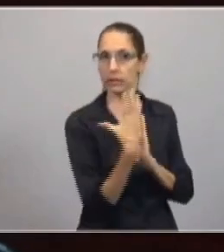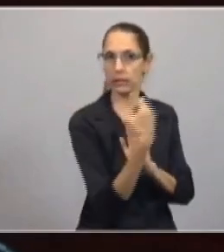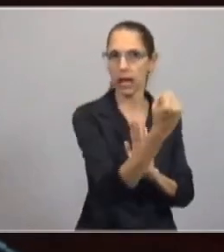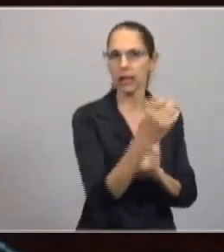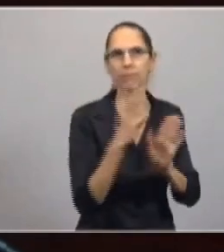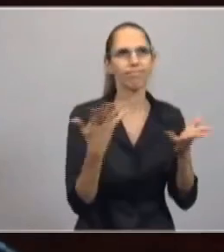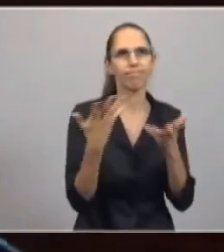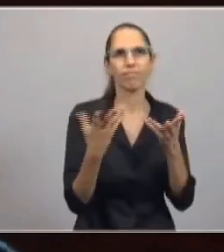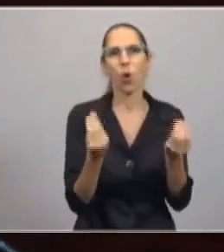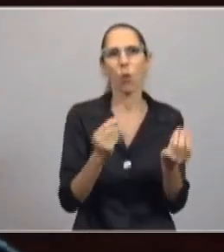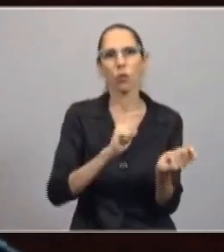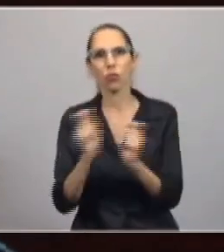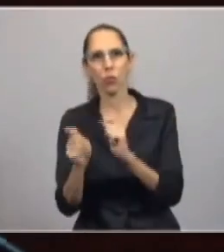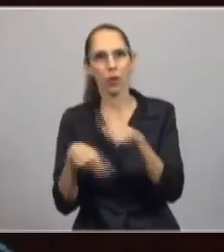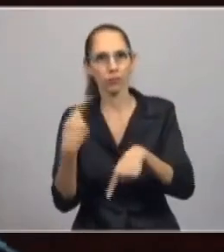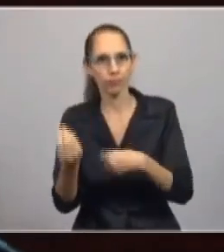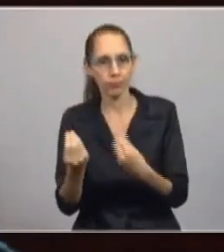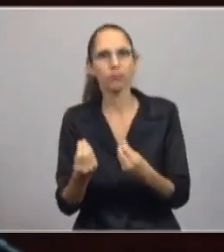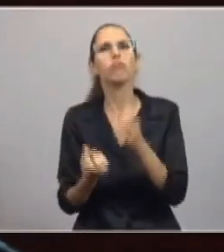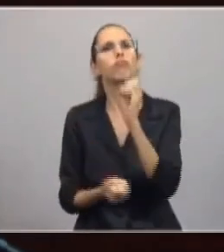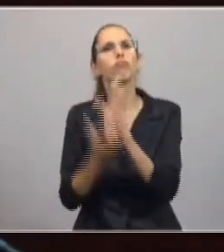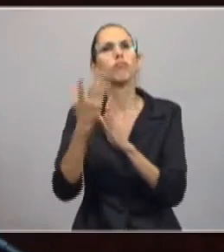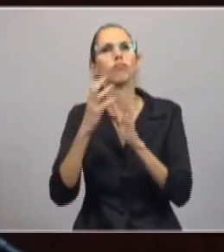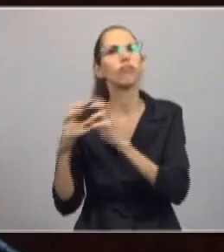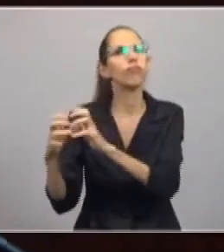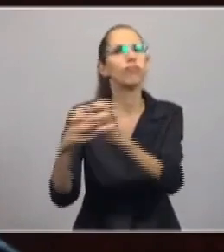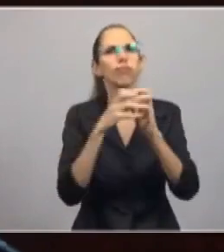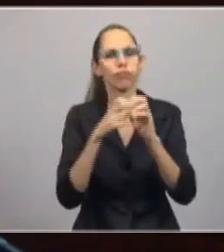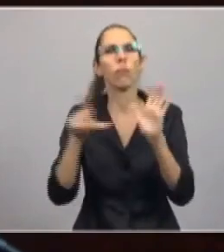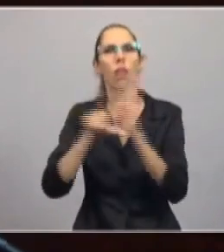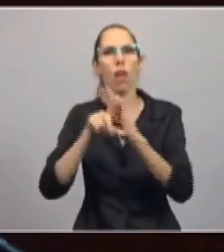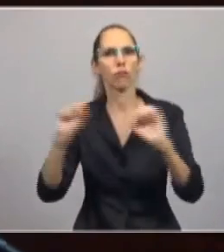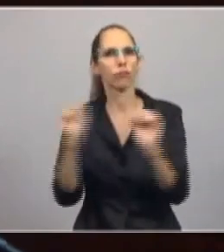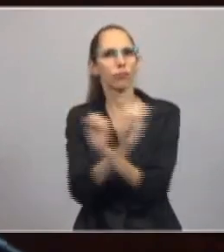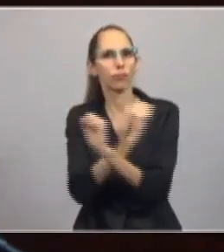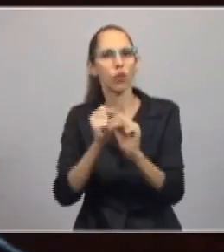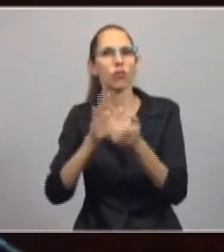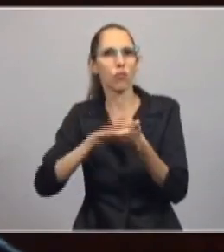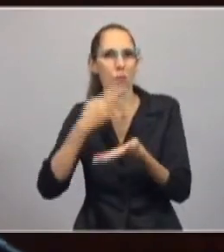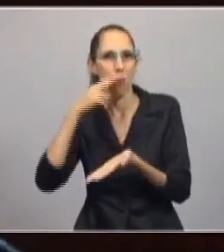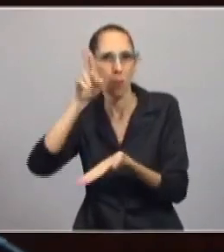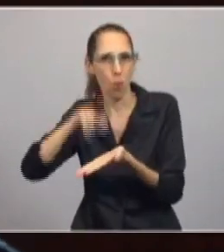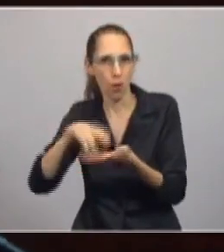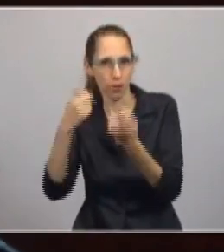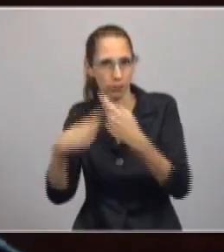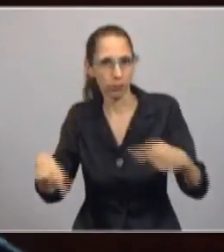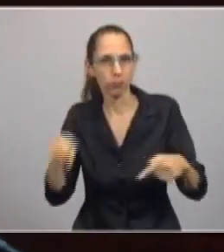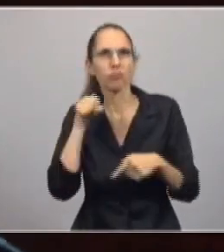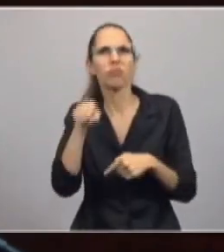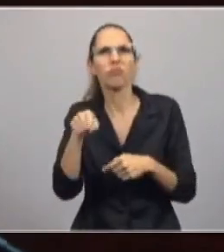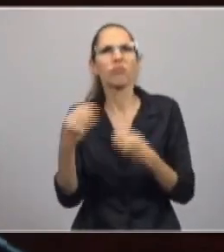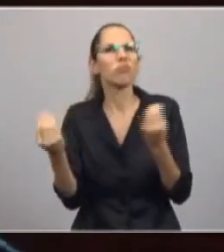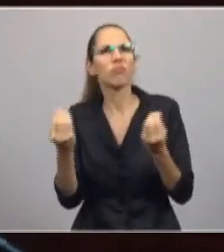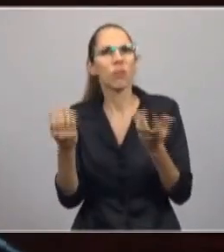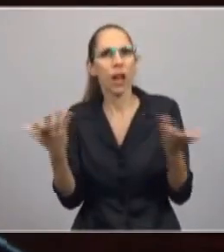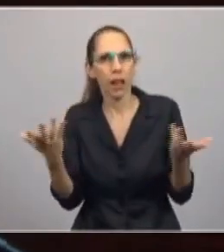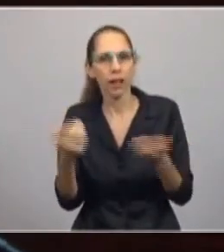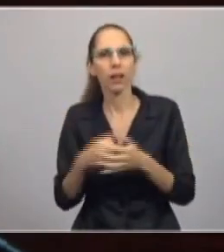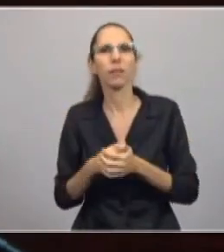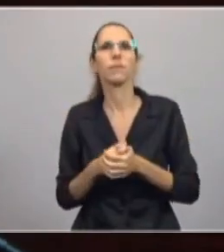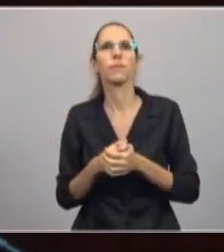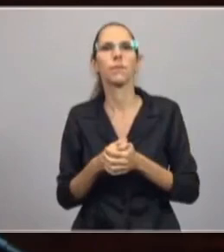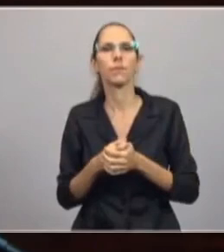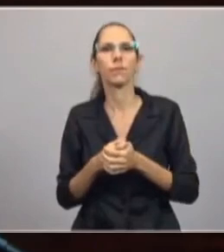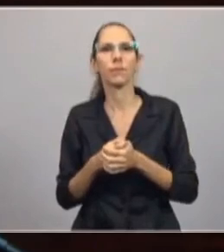elaboramos democráticamente una ley impositiva cuyos ejes fueron la elevación de las